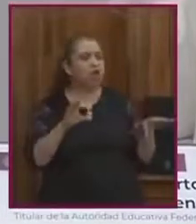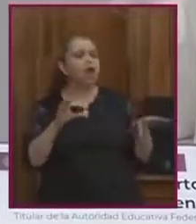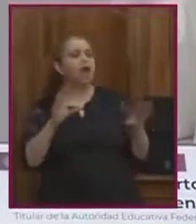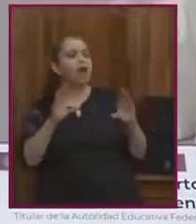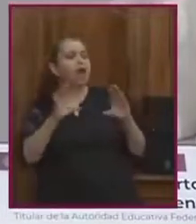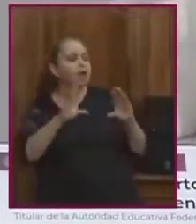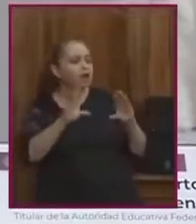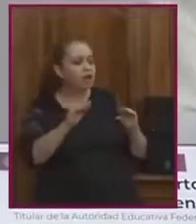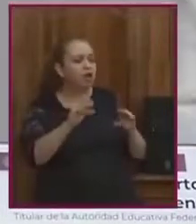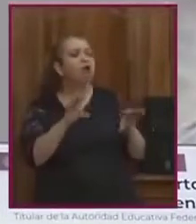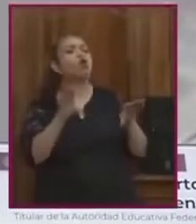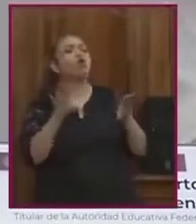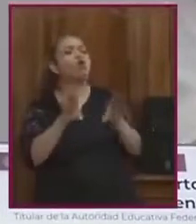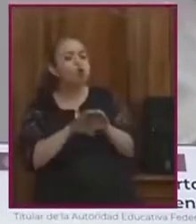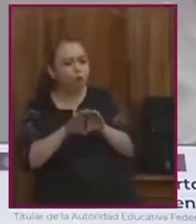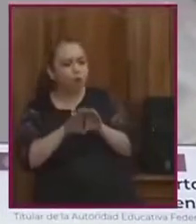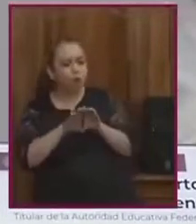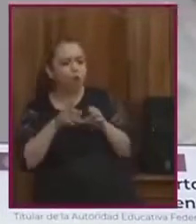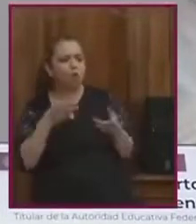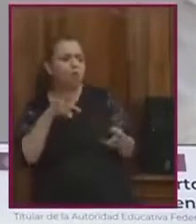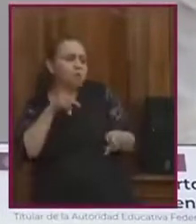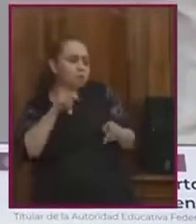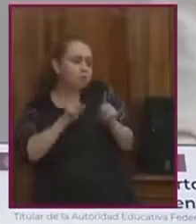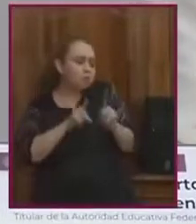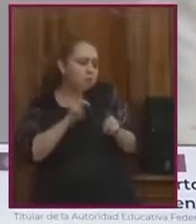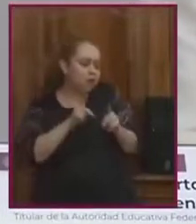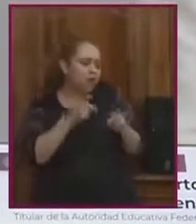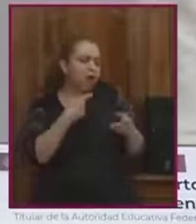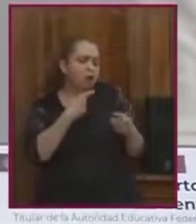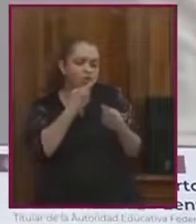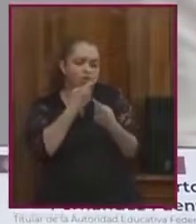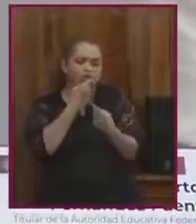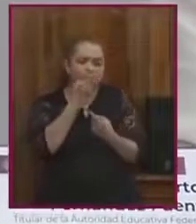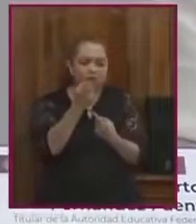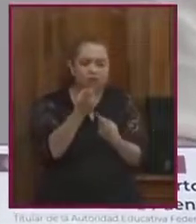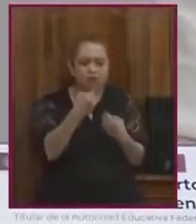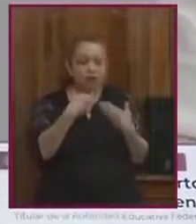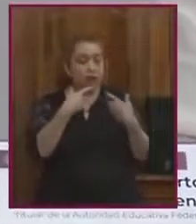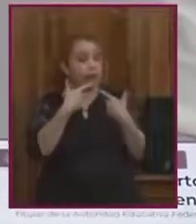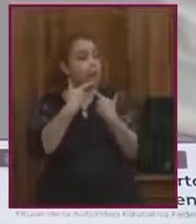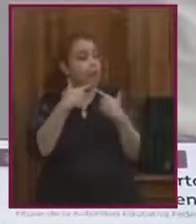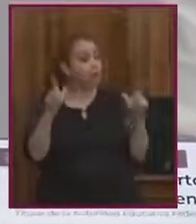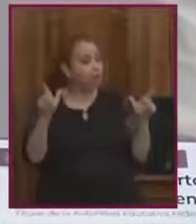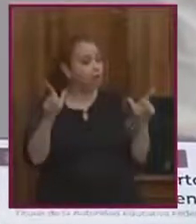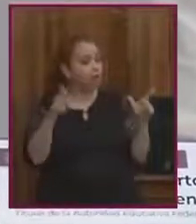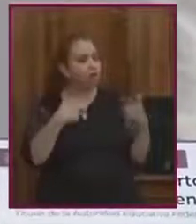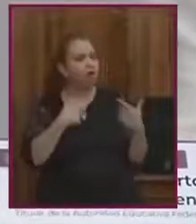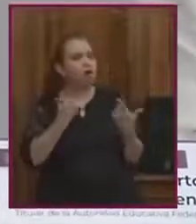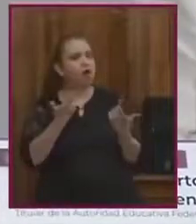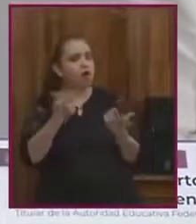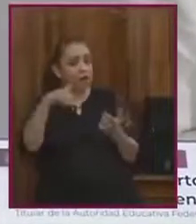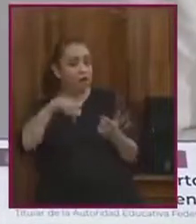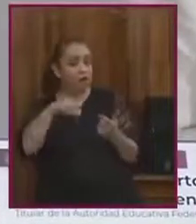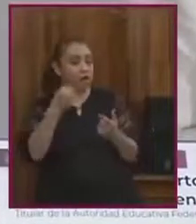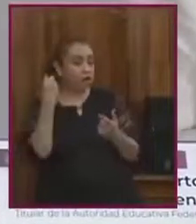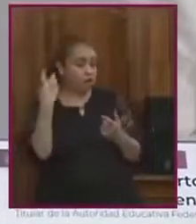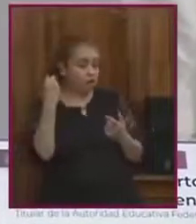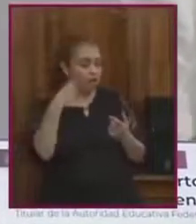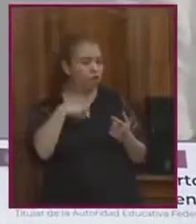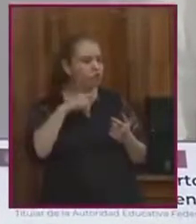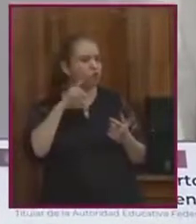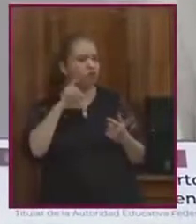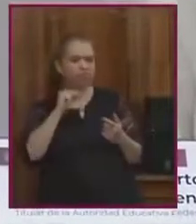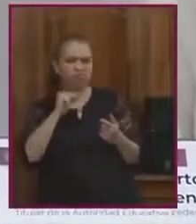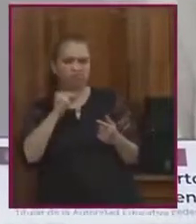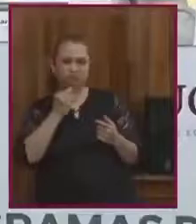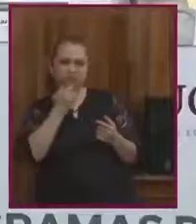porque lo hablemos con libertad. Creo que nos hemos visto en muchos foros y jamás ha habido una idea de censura, jamás ha